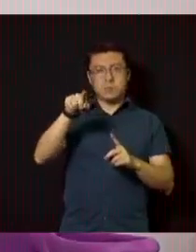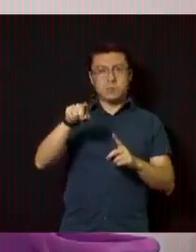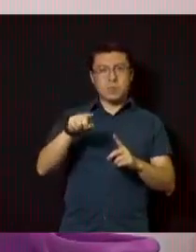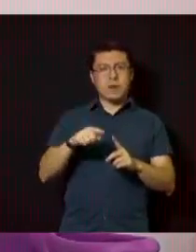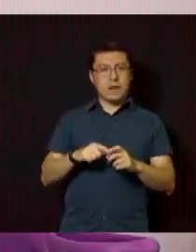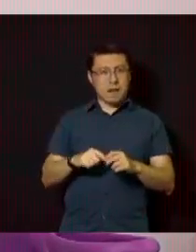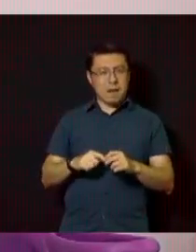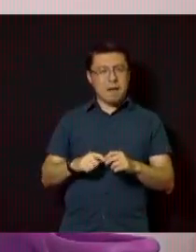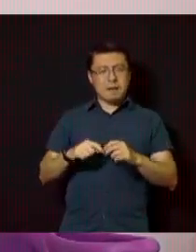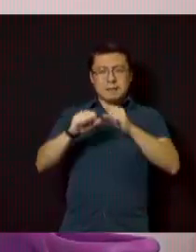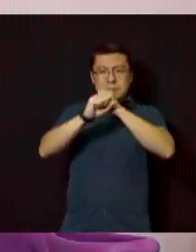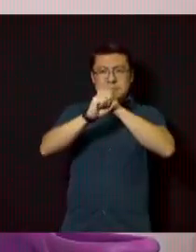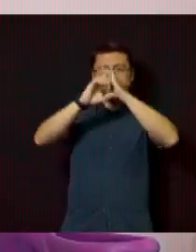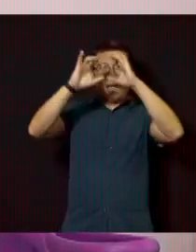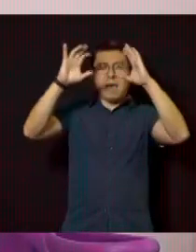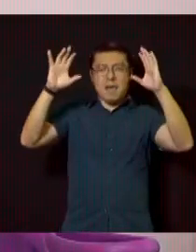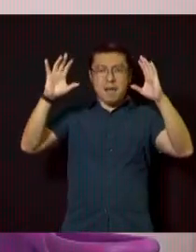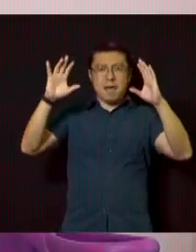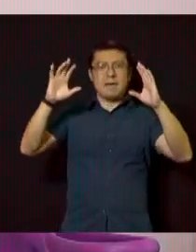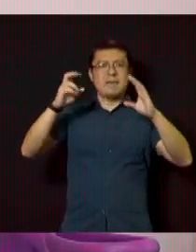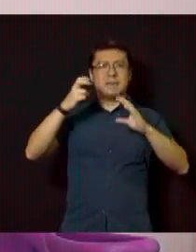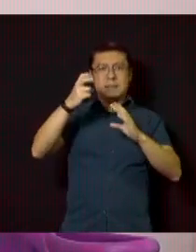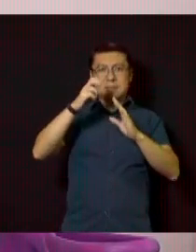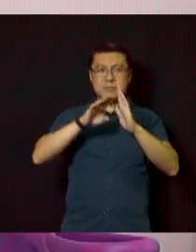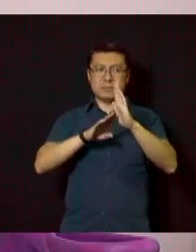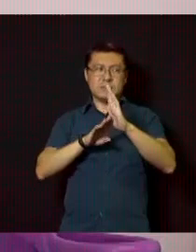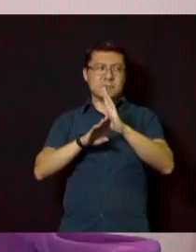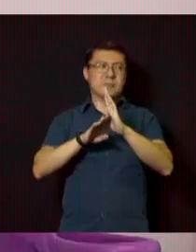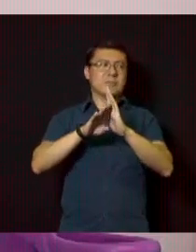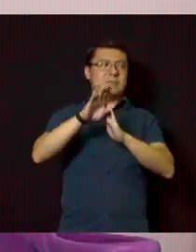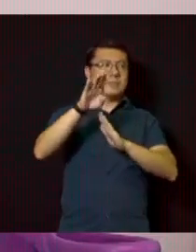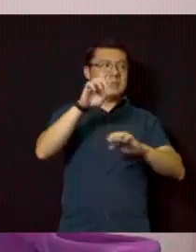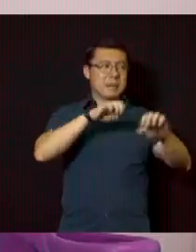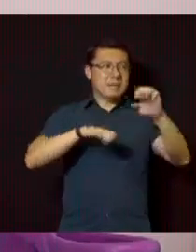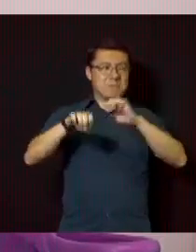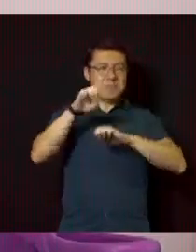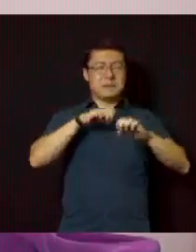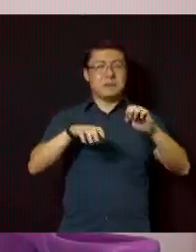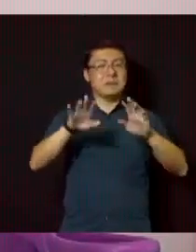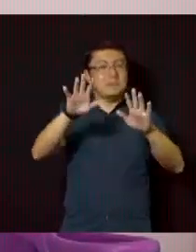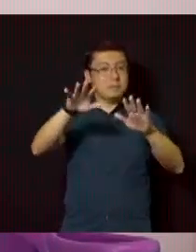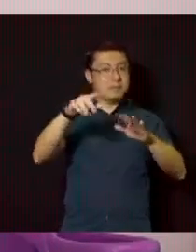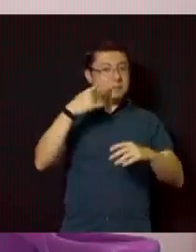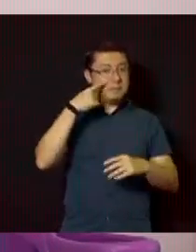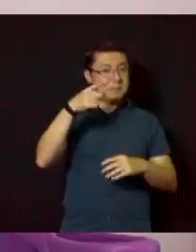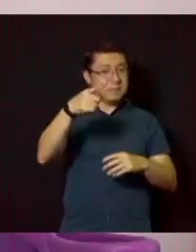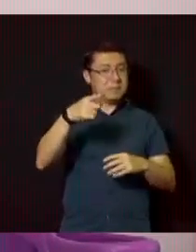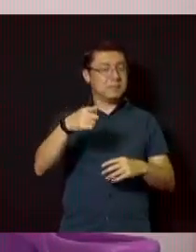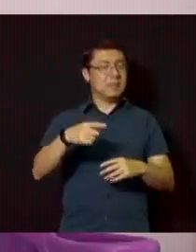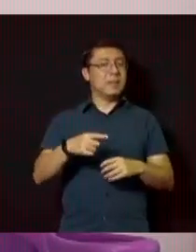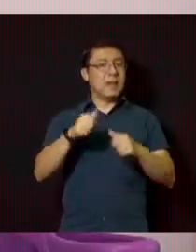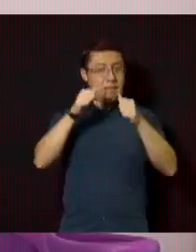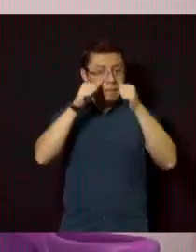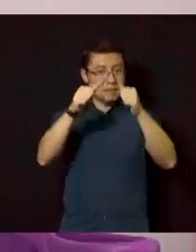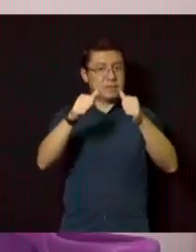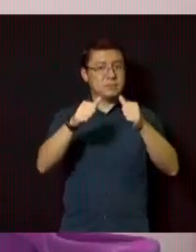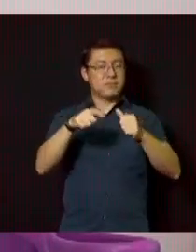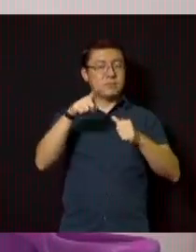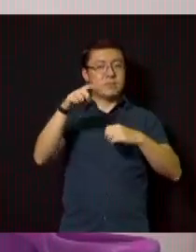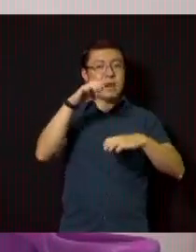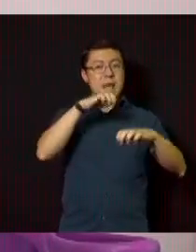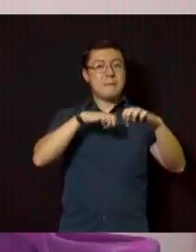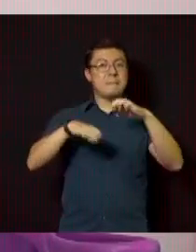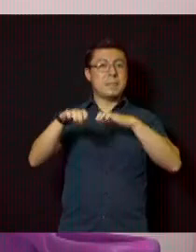mencionar, con esta grandeza, semejante empresa, y ojo con lo que te quiero decir, atención a esto, con una empresa que tiene